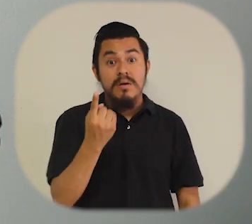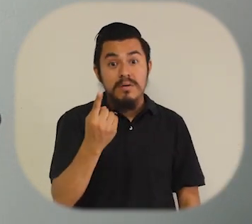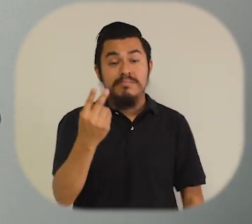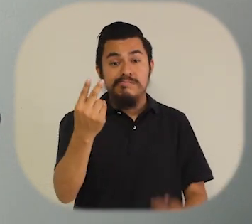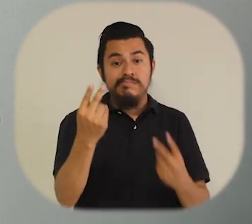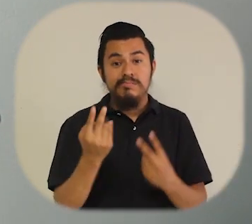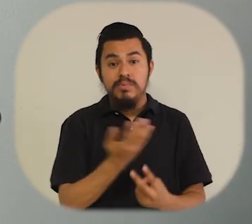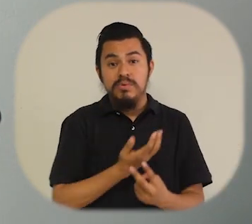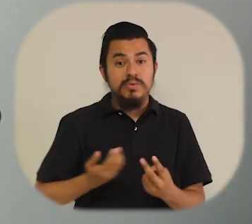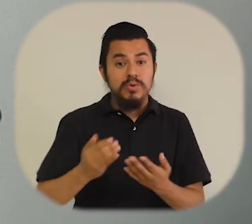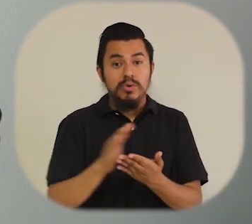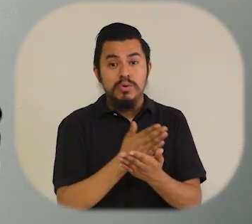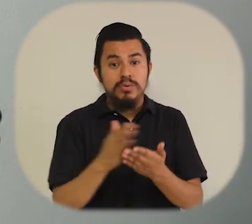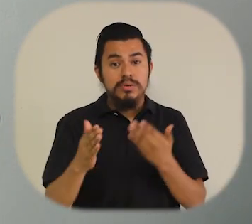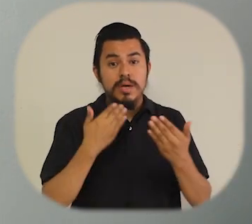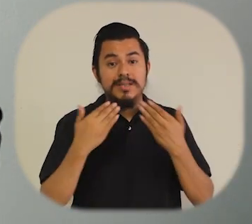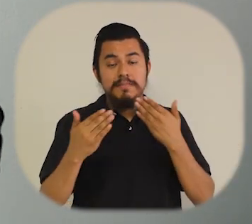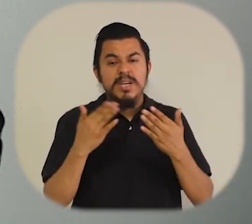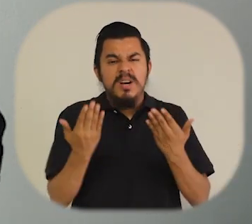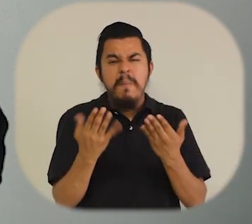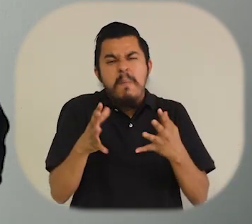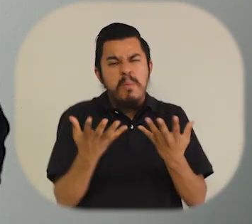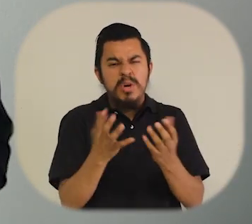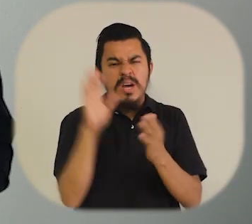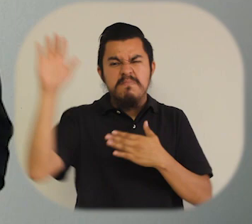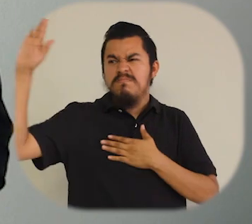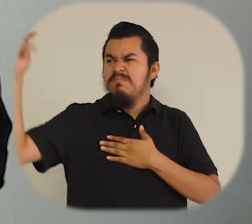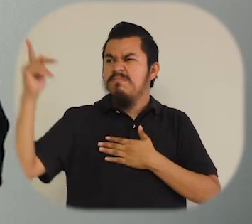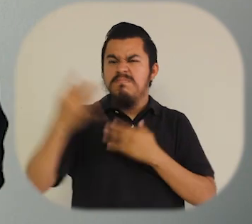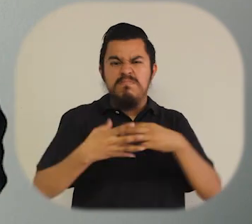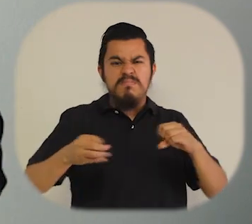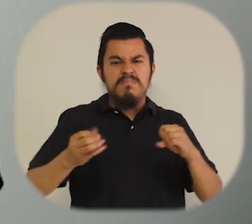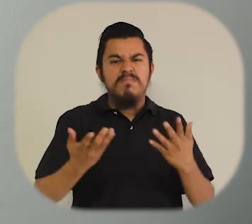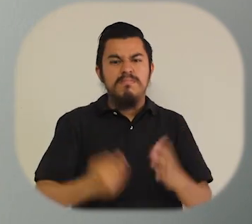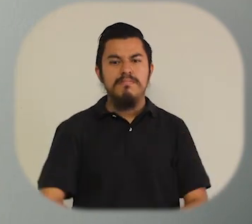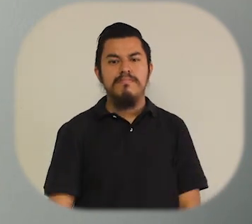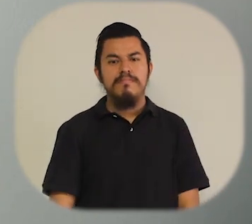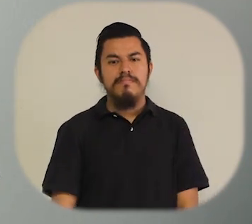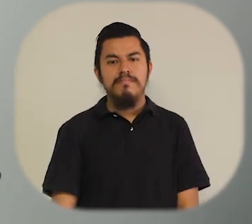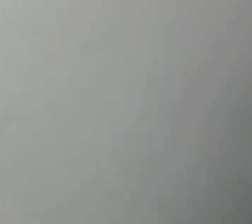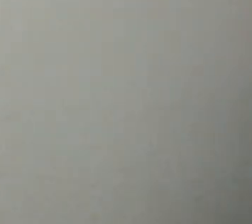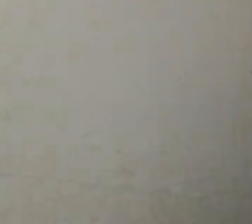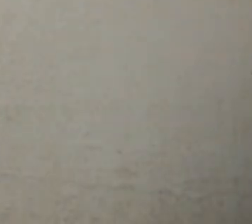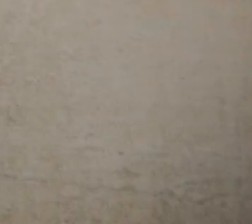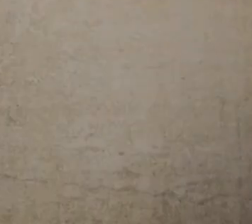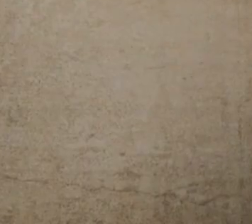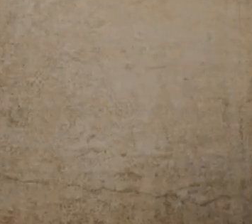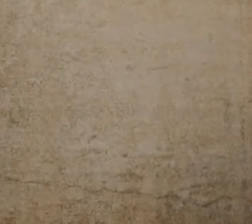bendición es un gran pacto. El siguiente tiempo vamos a explicar el proceso en donde se rompe el pacto.